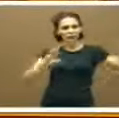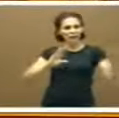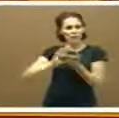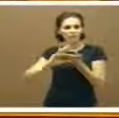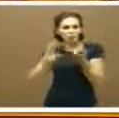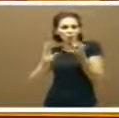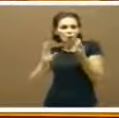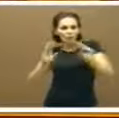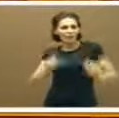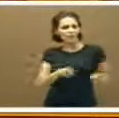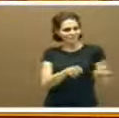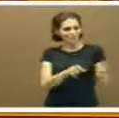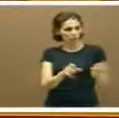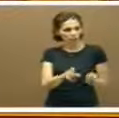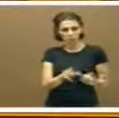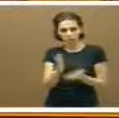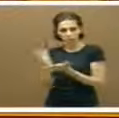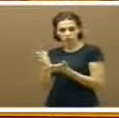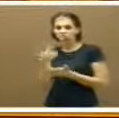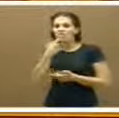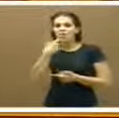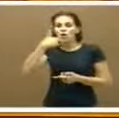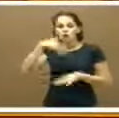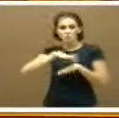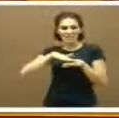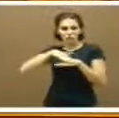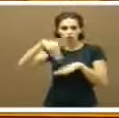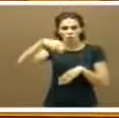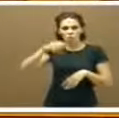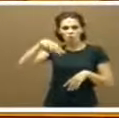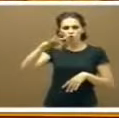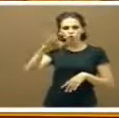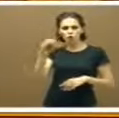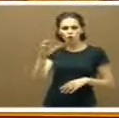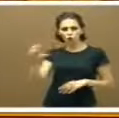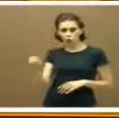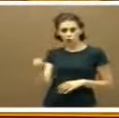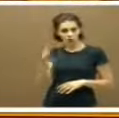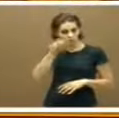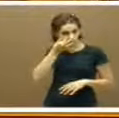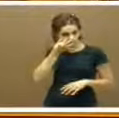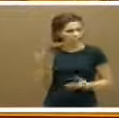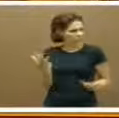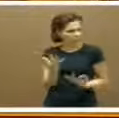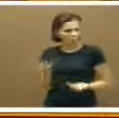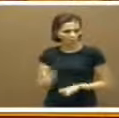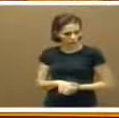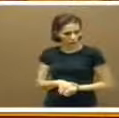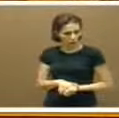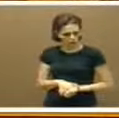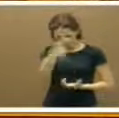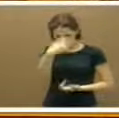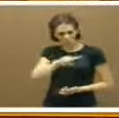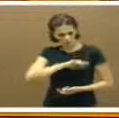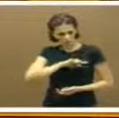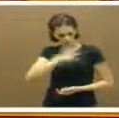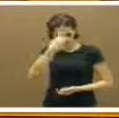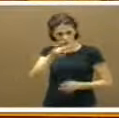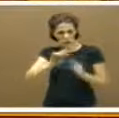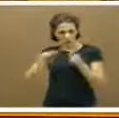mitad. Datos de Montoro. ¿Saben qué se ha traducido esta barbaridad, señor consejero? ¿Es consciente, señor consejero, de las graves